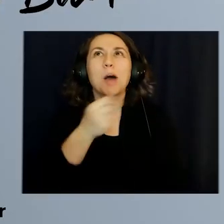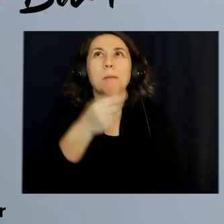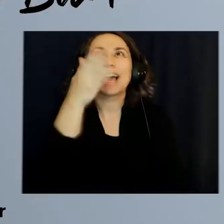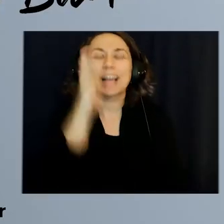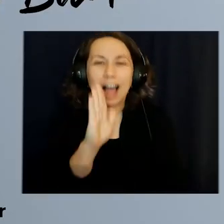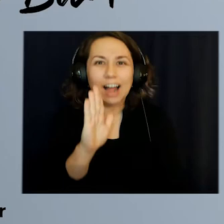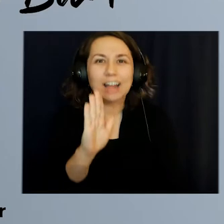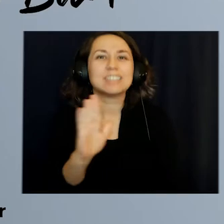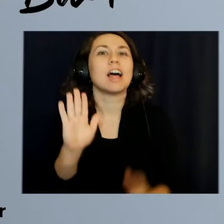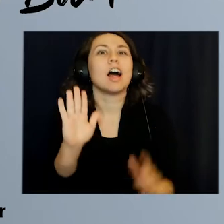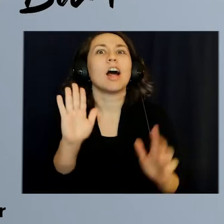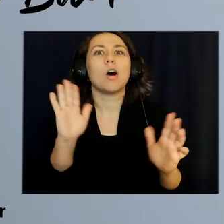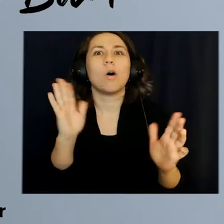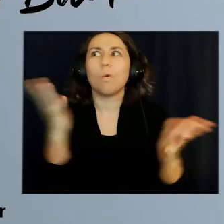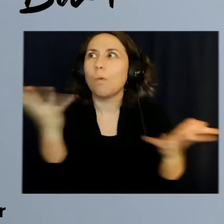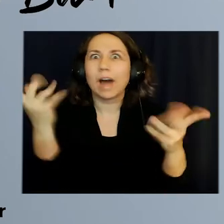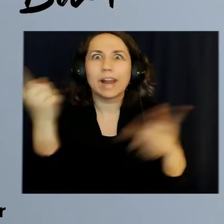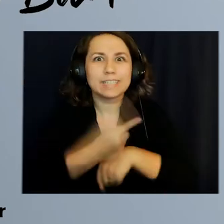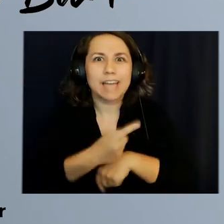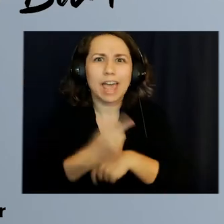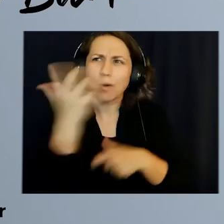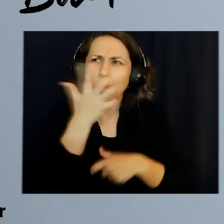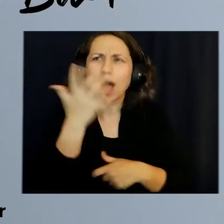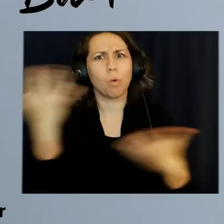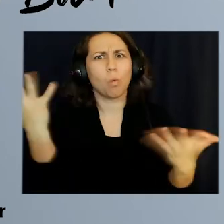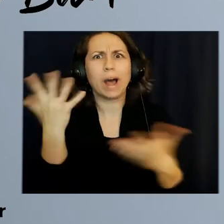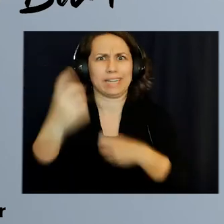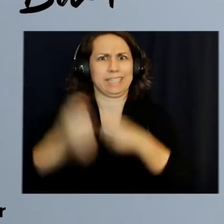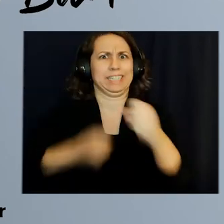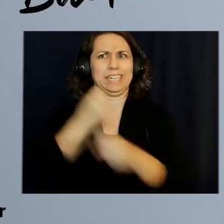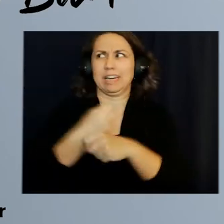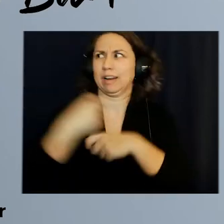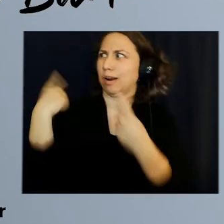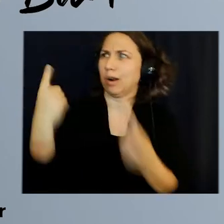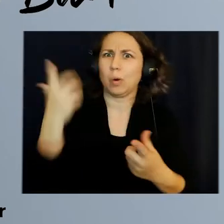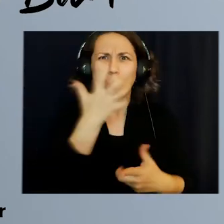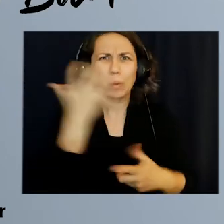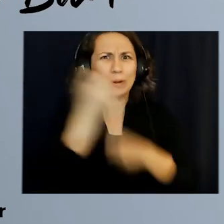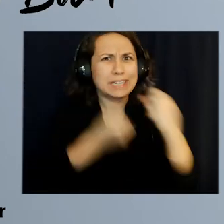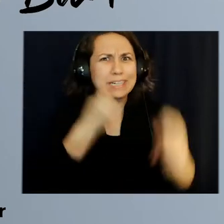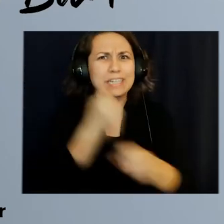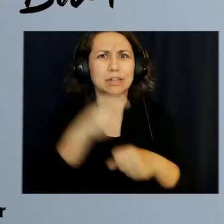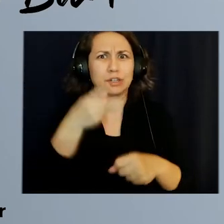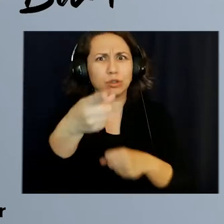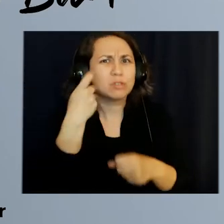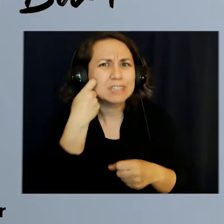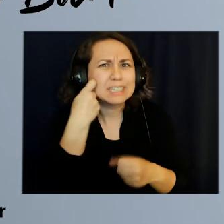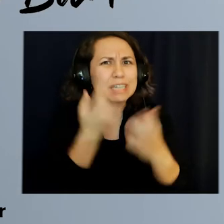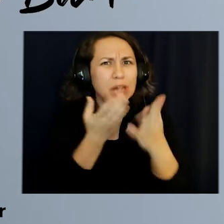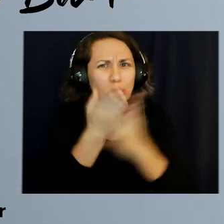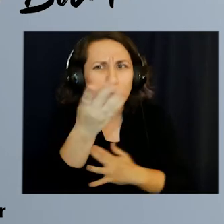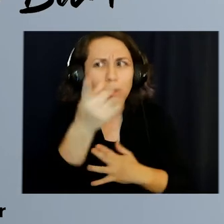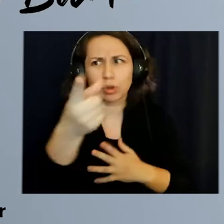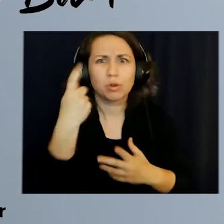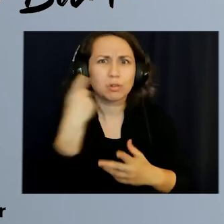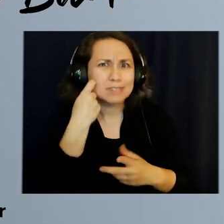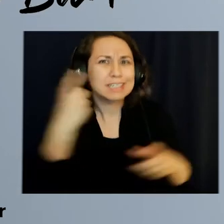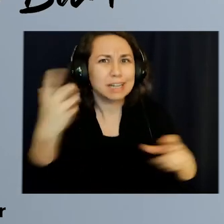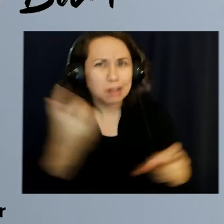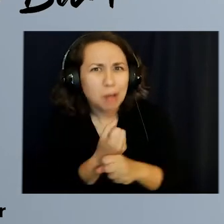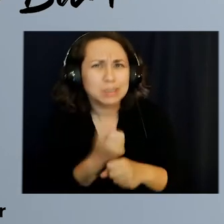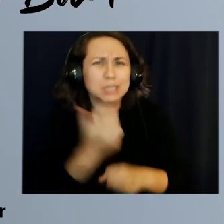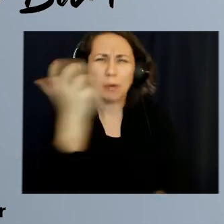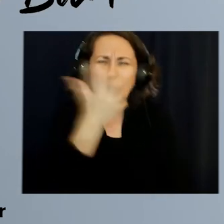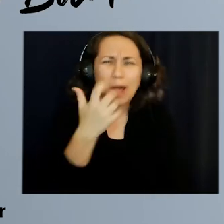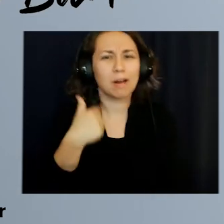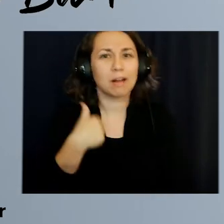Congratulations! Oh my gosh, what a day, what a day, what a year that you just went through, what you just